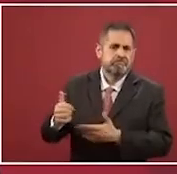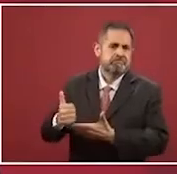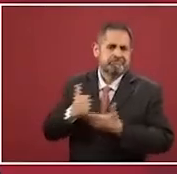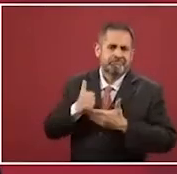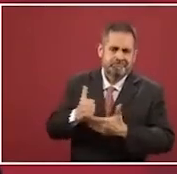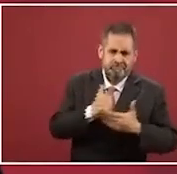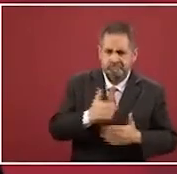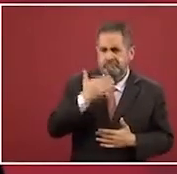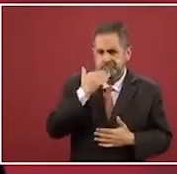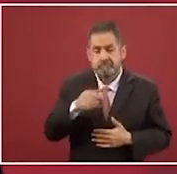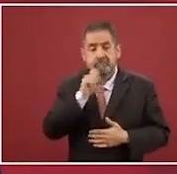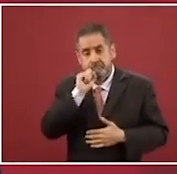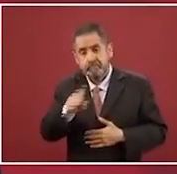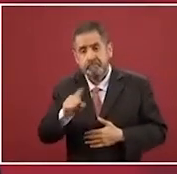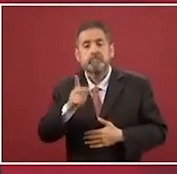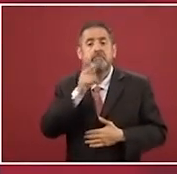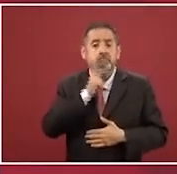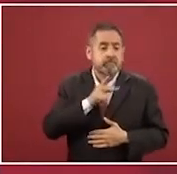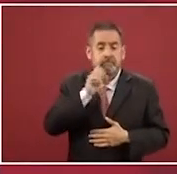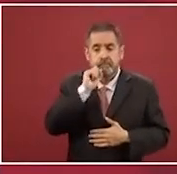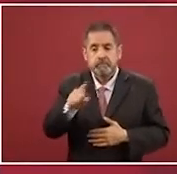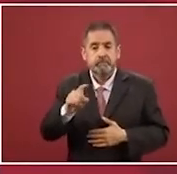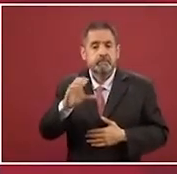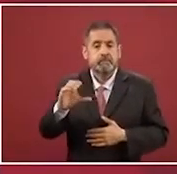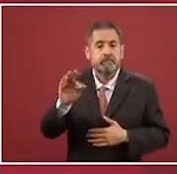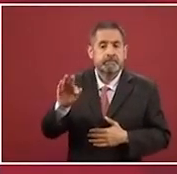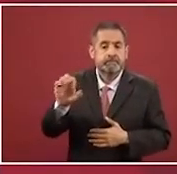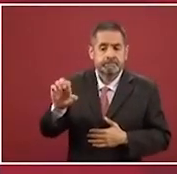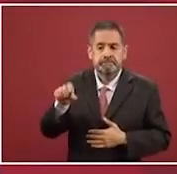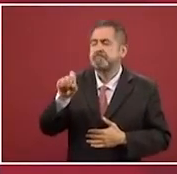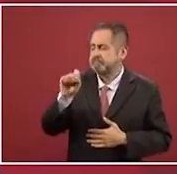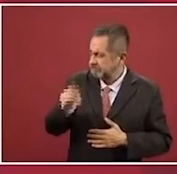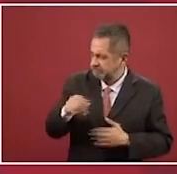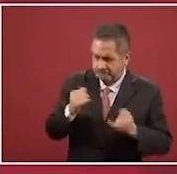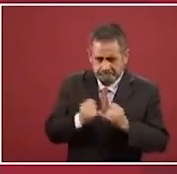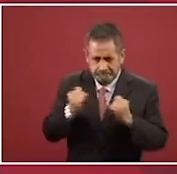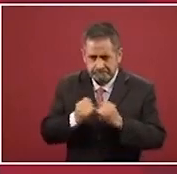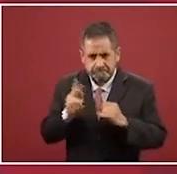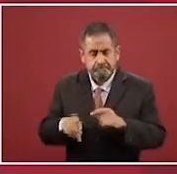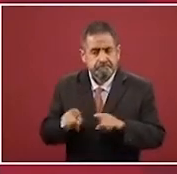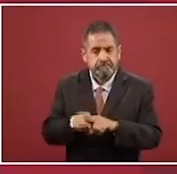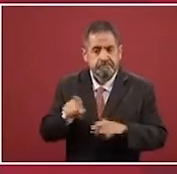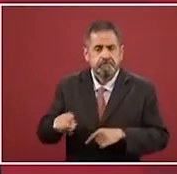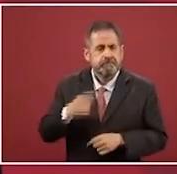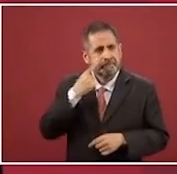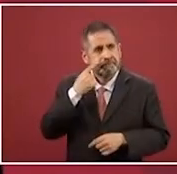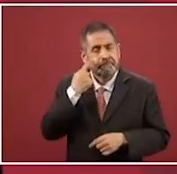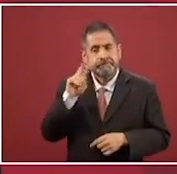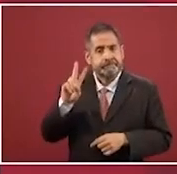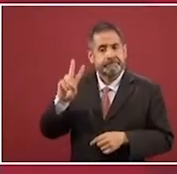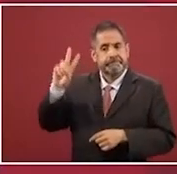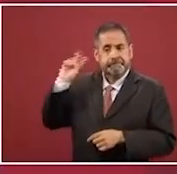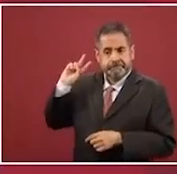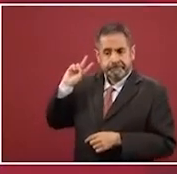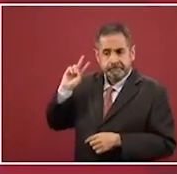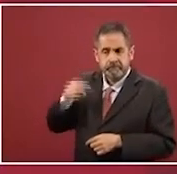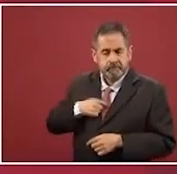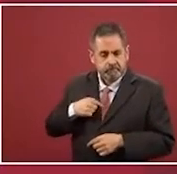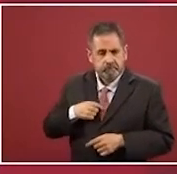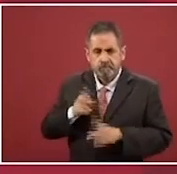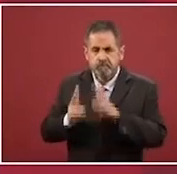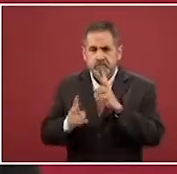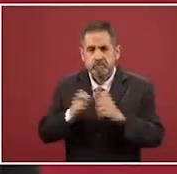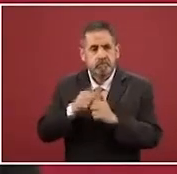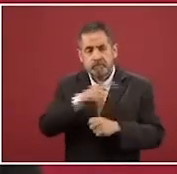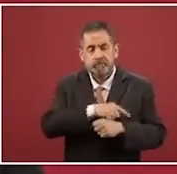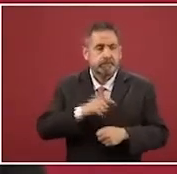ayudando, tanto en Pemex como en la Comisión Federal de Electricidad. El viernes estuve en